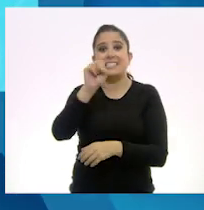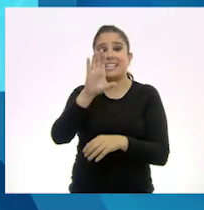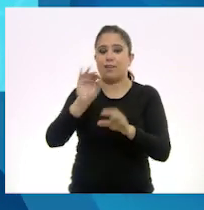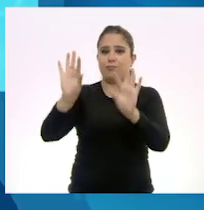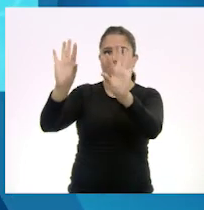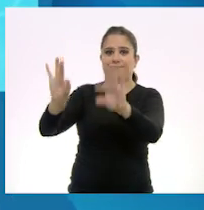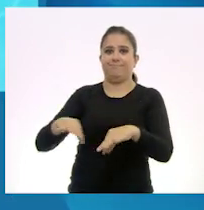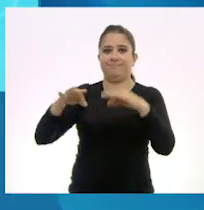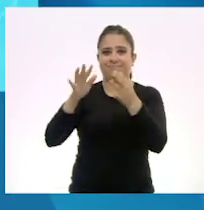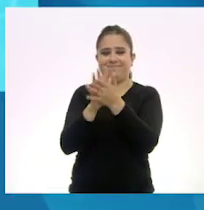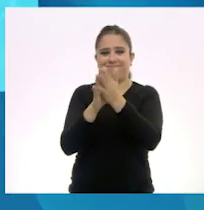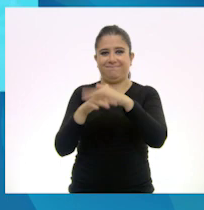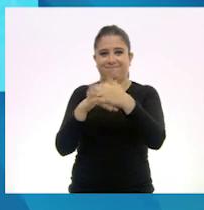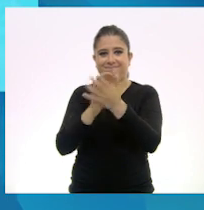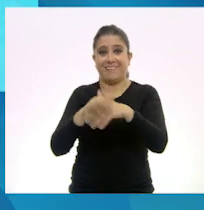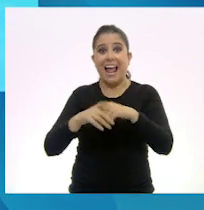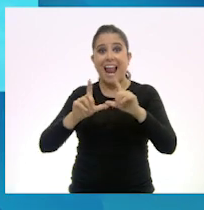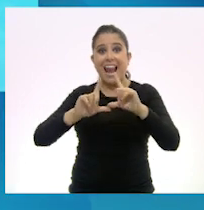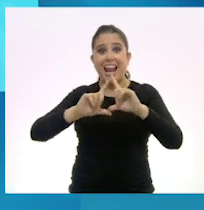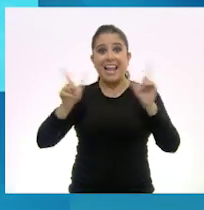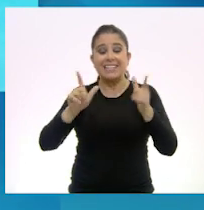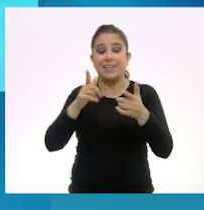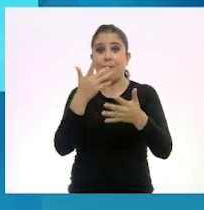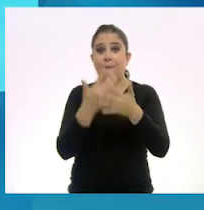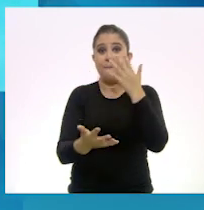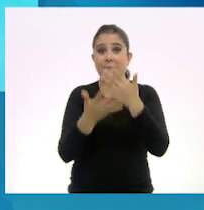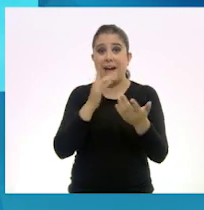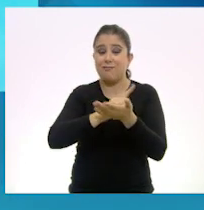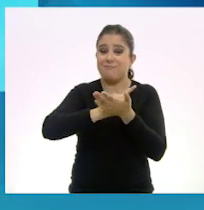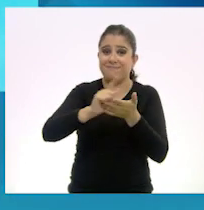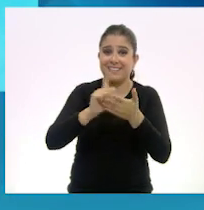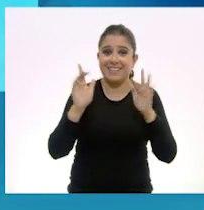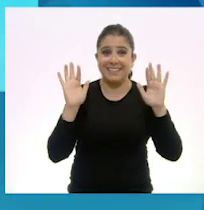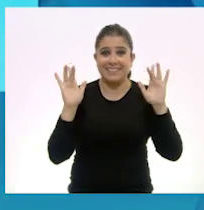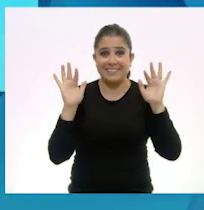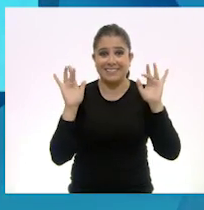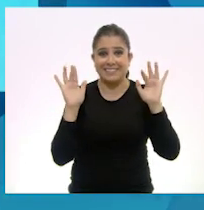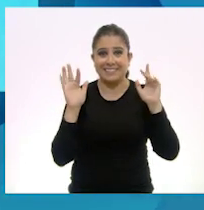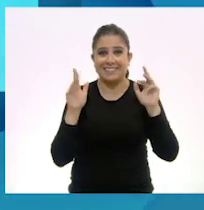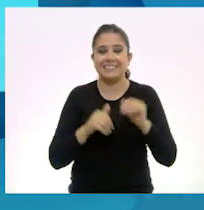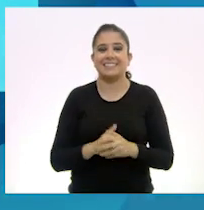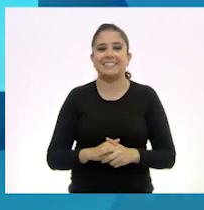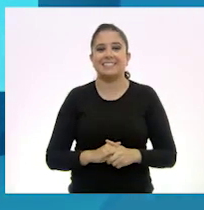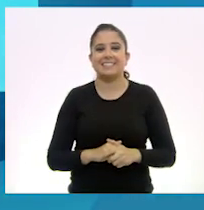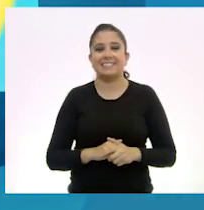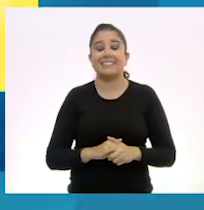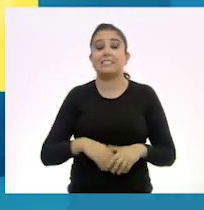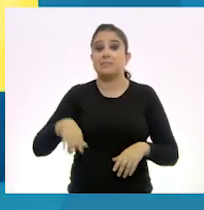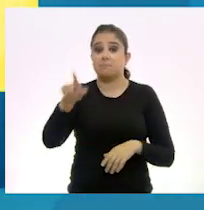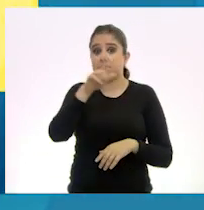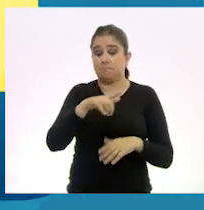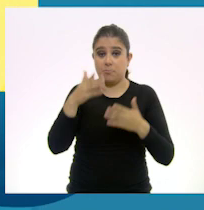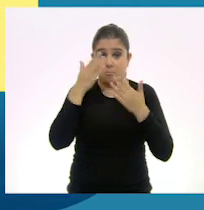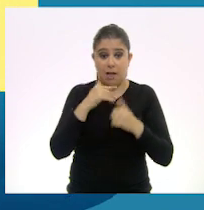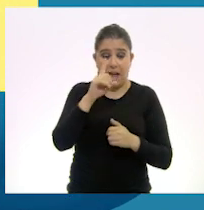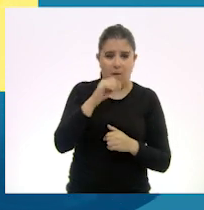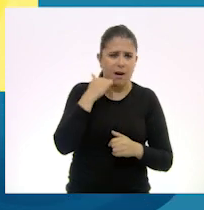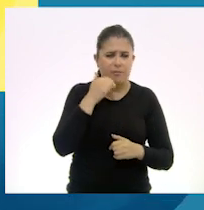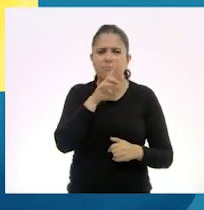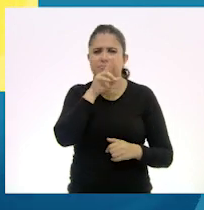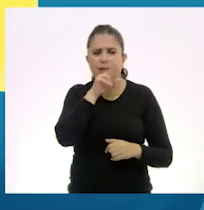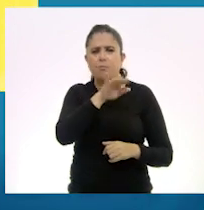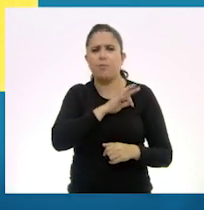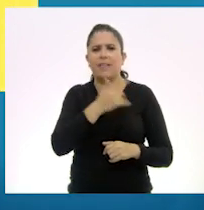Sécalas con una toalla. ¡Y listo! ¡Tus manos están limpias! Si no tienes agua y jabón,